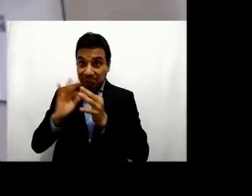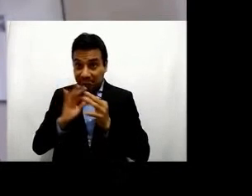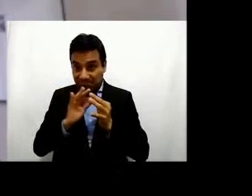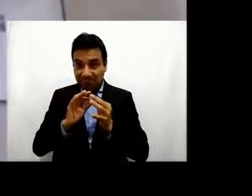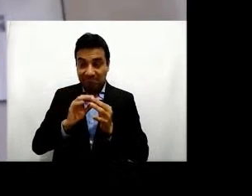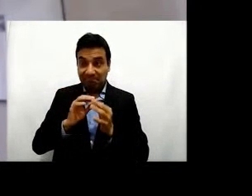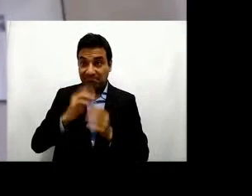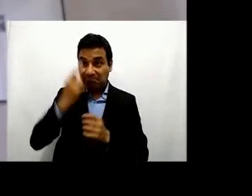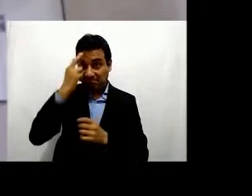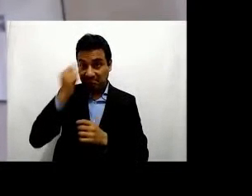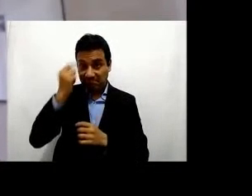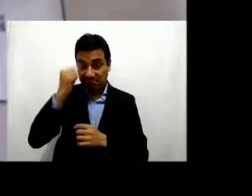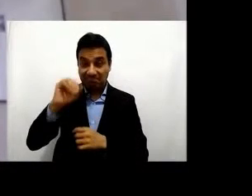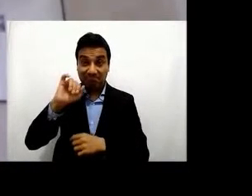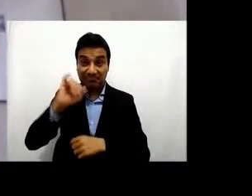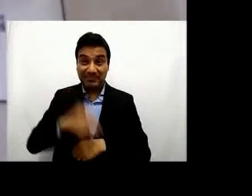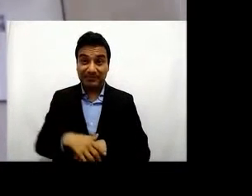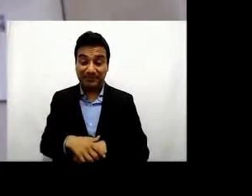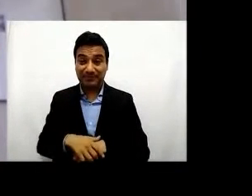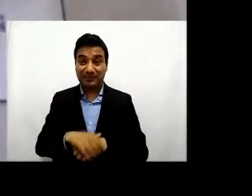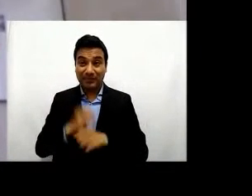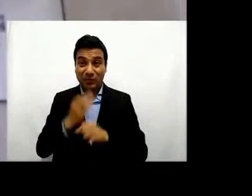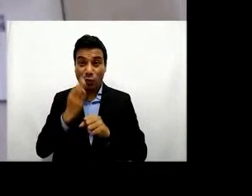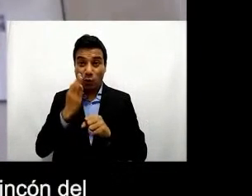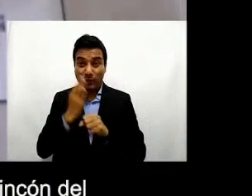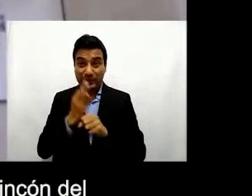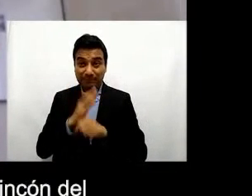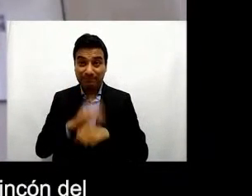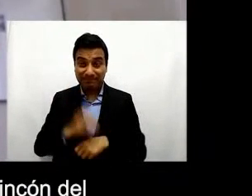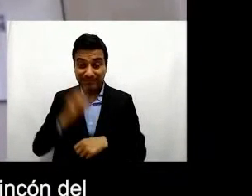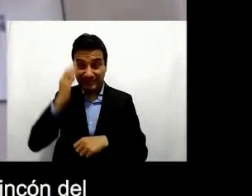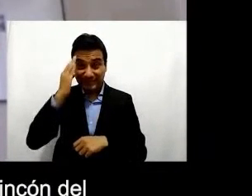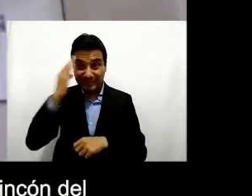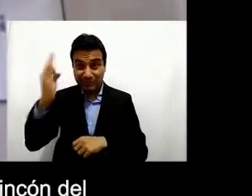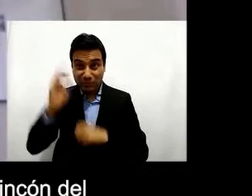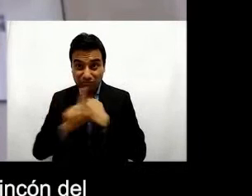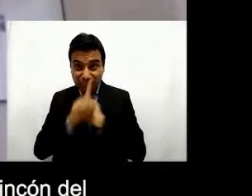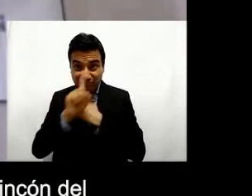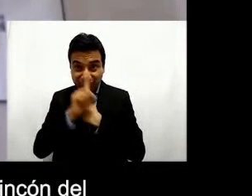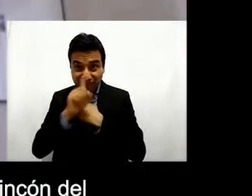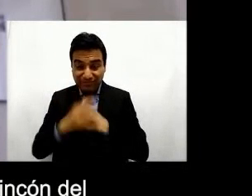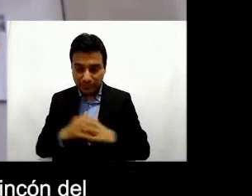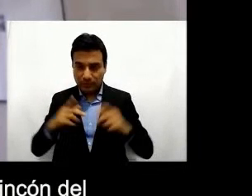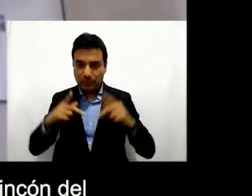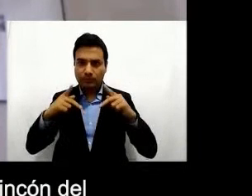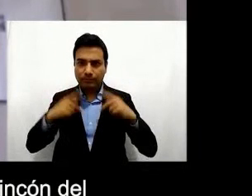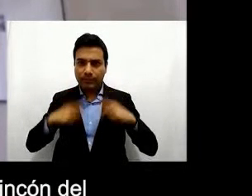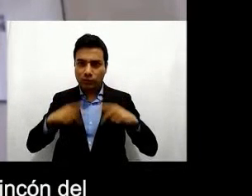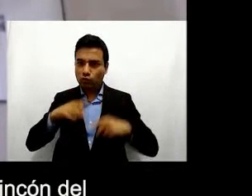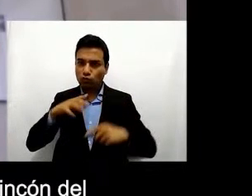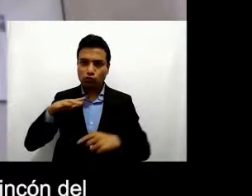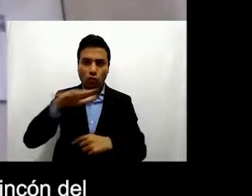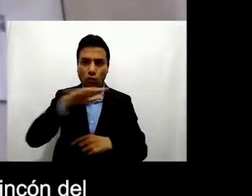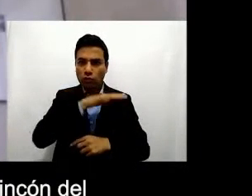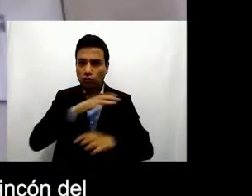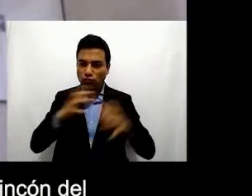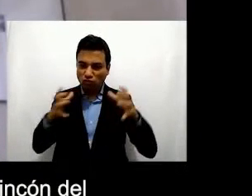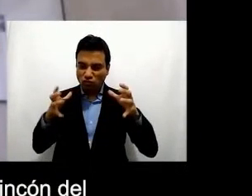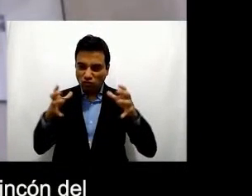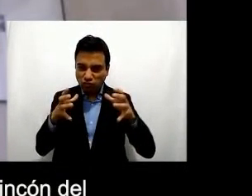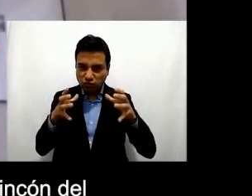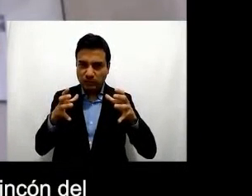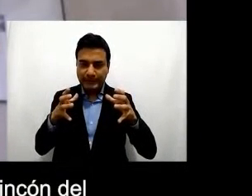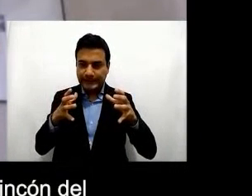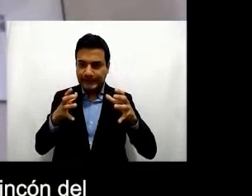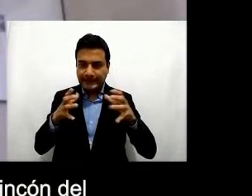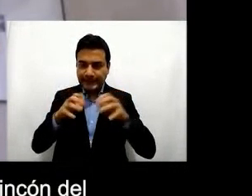Hemos visto un periodo de soluciones colectivas. Hay cada vez más voluntarios, por ejemplo,